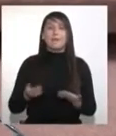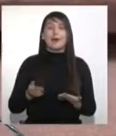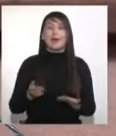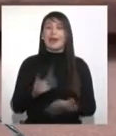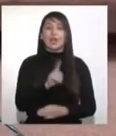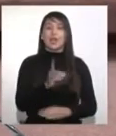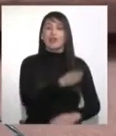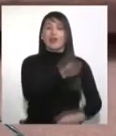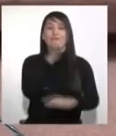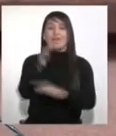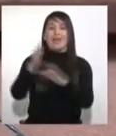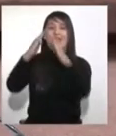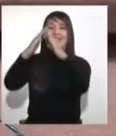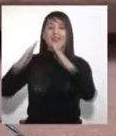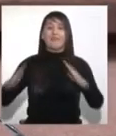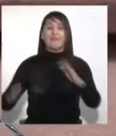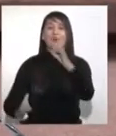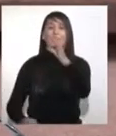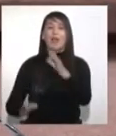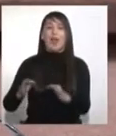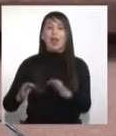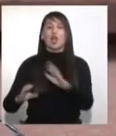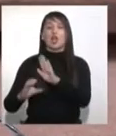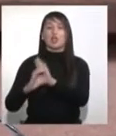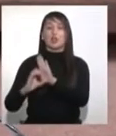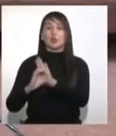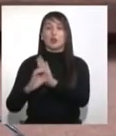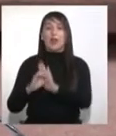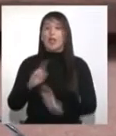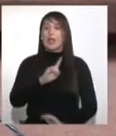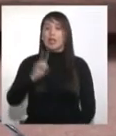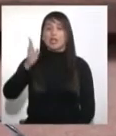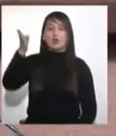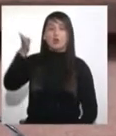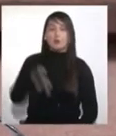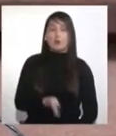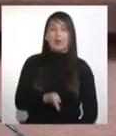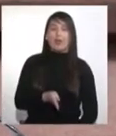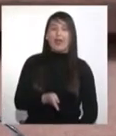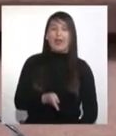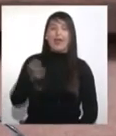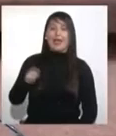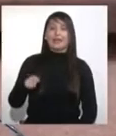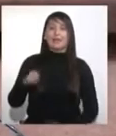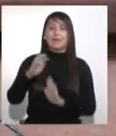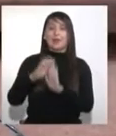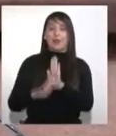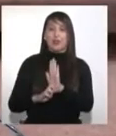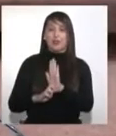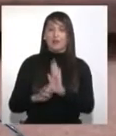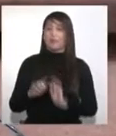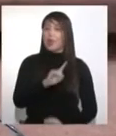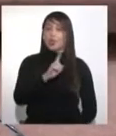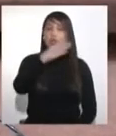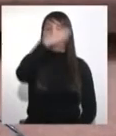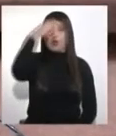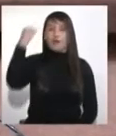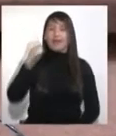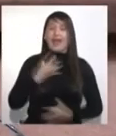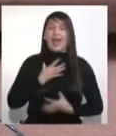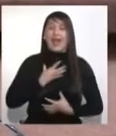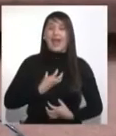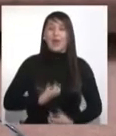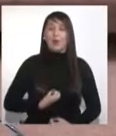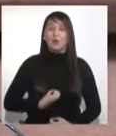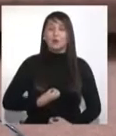al Tribunal Constitucional y para que no veten este proyecto. No podemos olvidar la angustia que